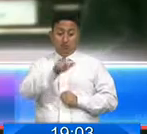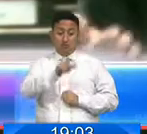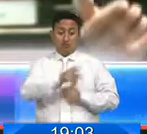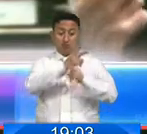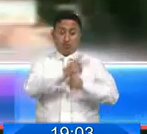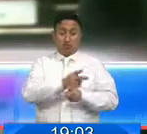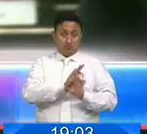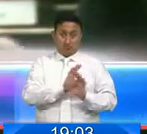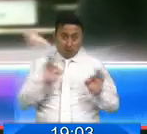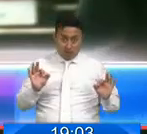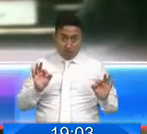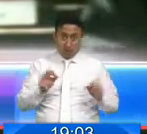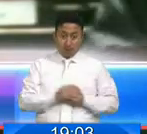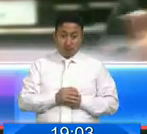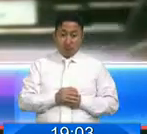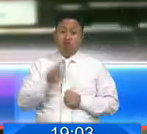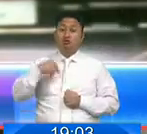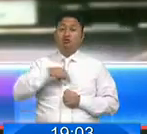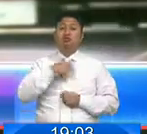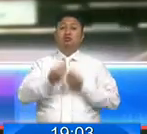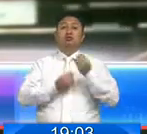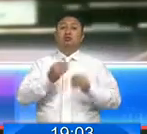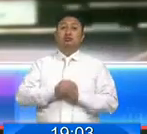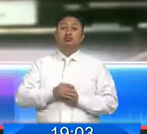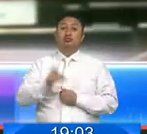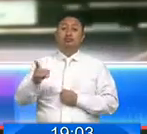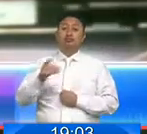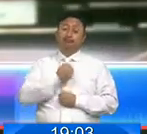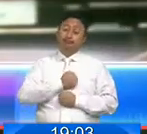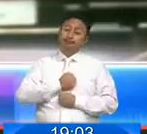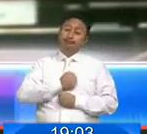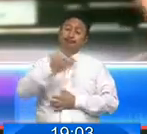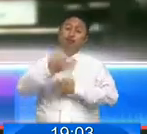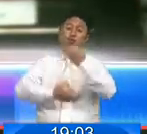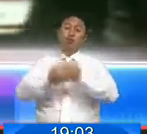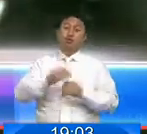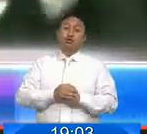la inmunidad? Y nosotros tenemos que decirle a la señora Camacho,